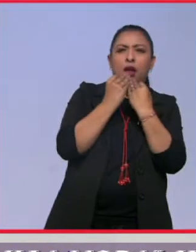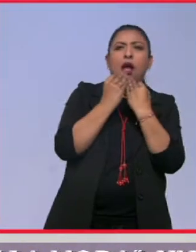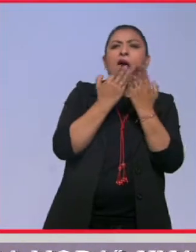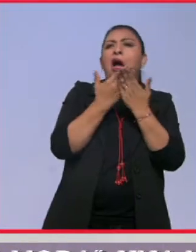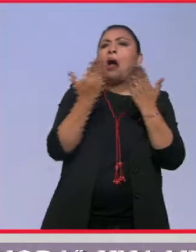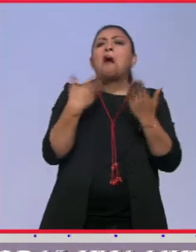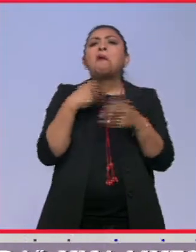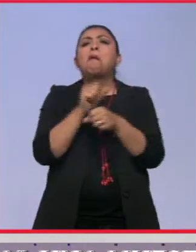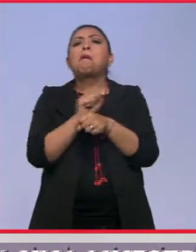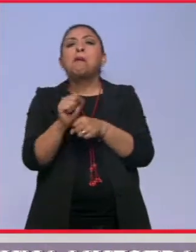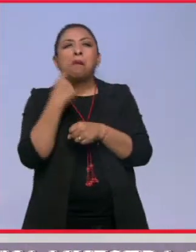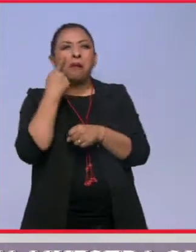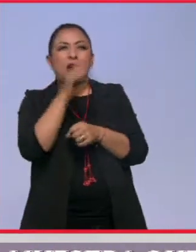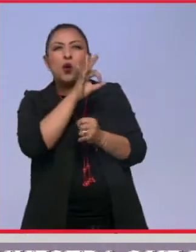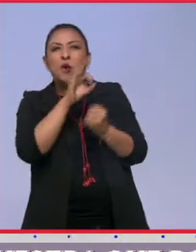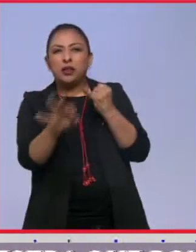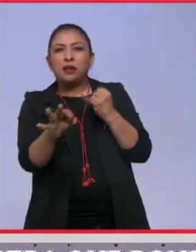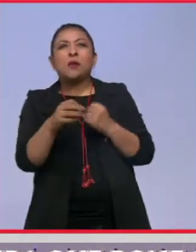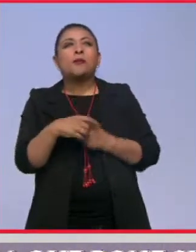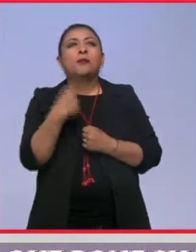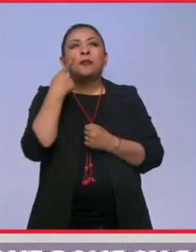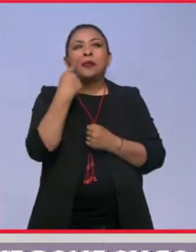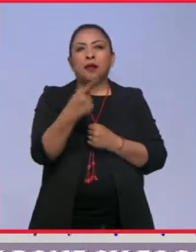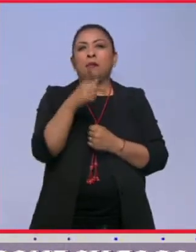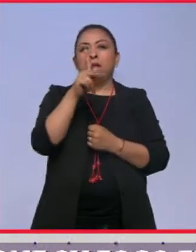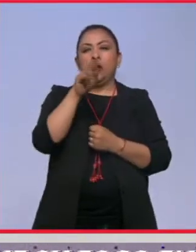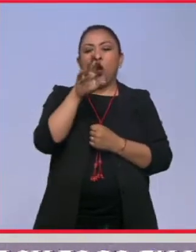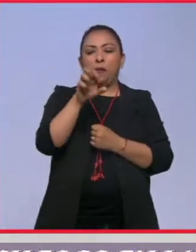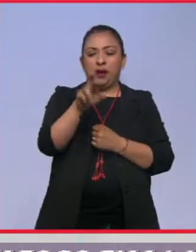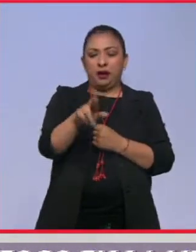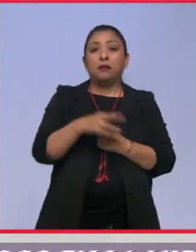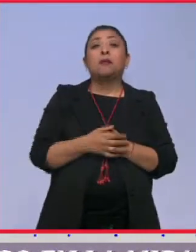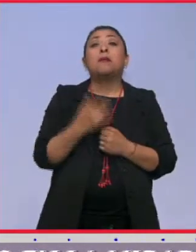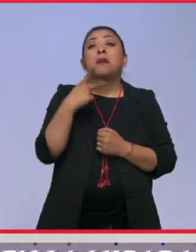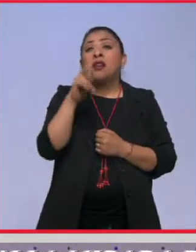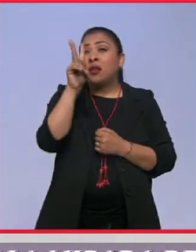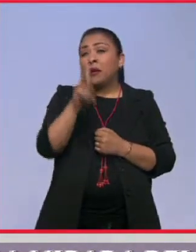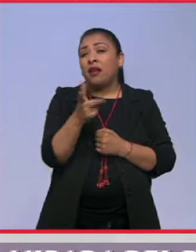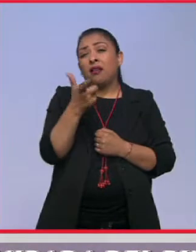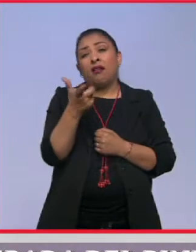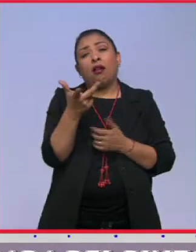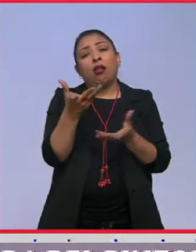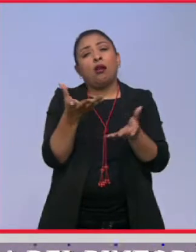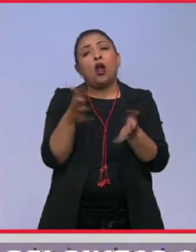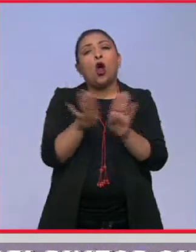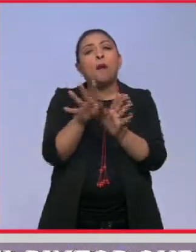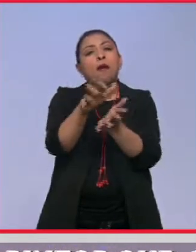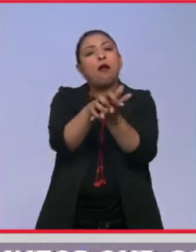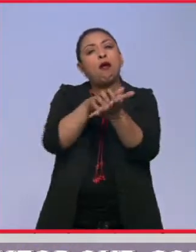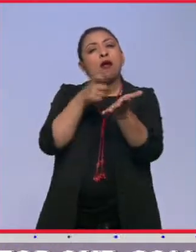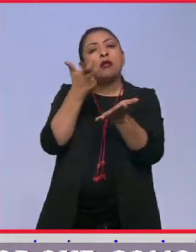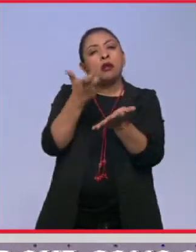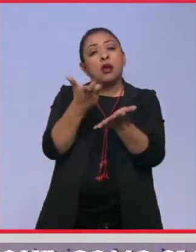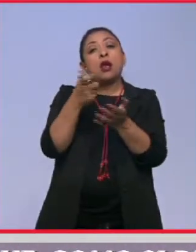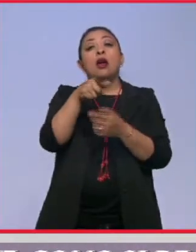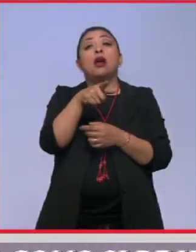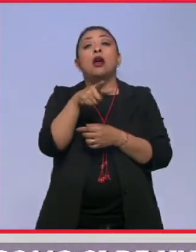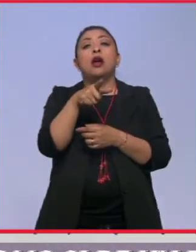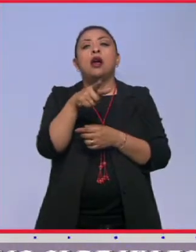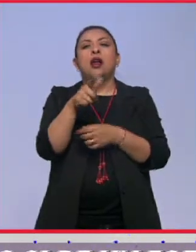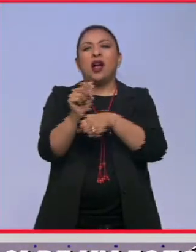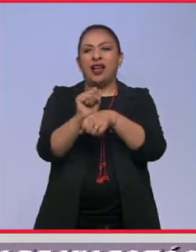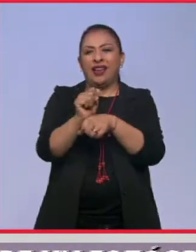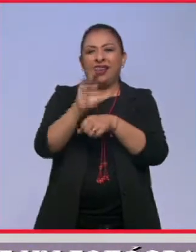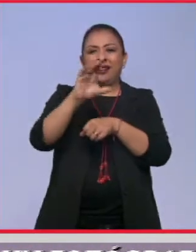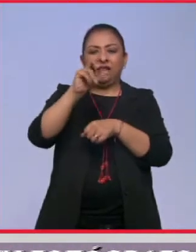ya en esta escena final. Ah, ya estamos viendo el de Plummer. Sí. No, pero bueno, se ahorraron una lanísima. Christopher Plummer es un actor hecho y derecho.